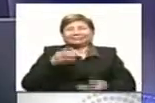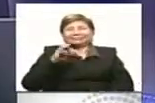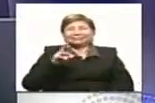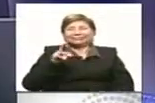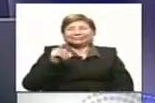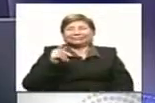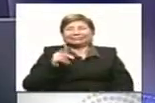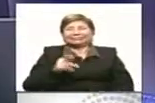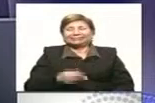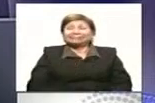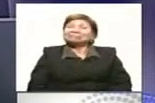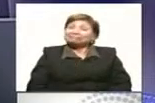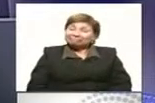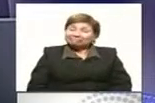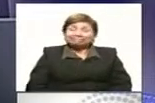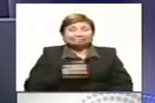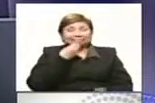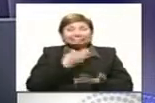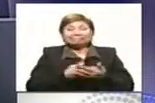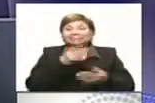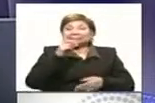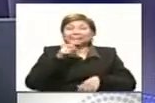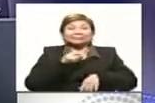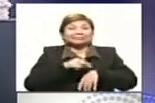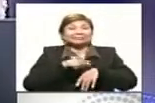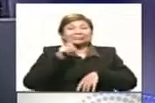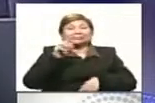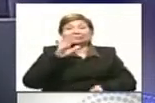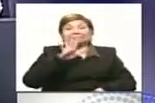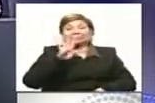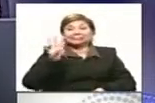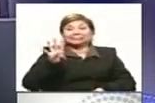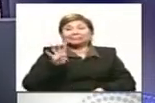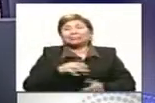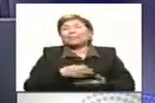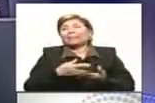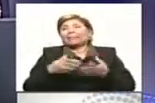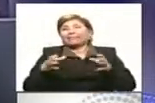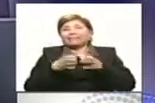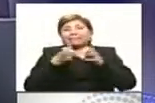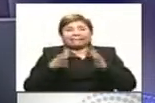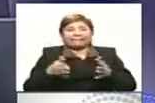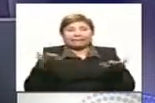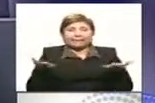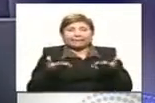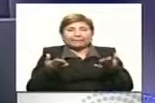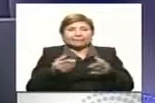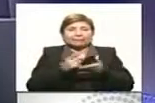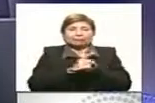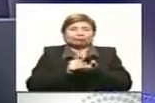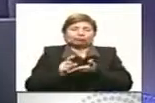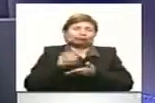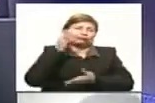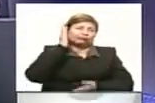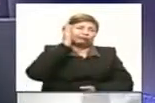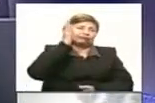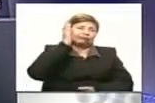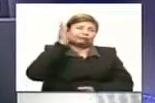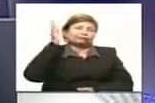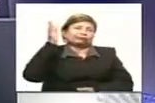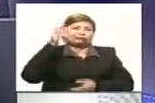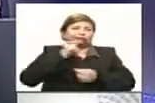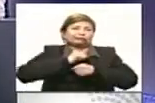del Congreso. Bien, son la 1:54 PM. Les recordamos que los congresistas están en semana de representación.